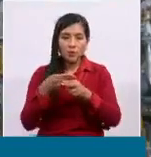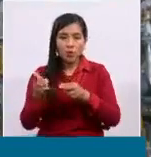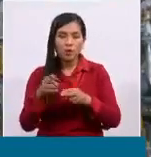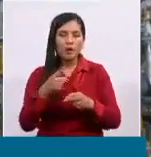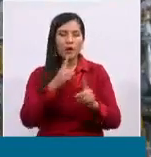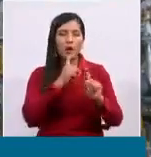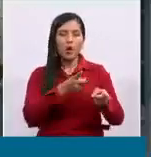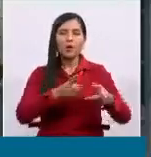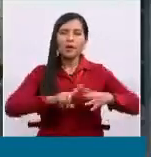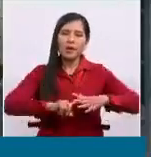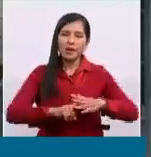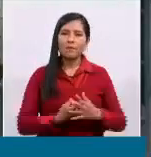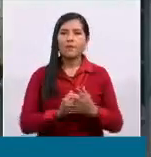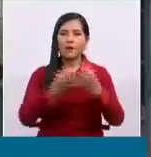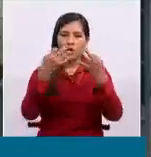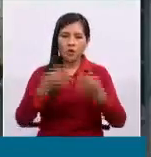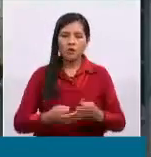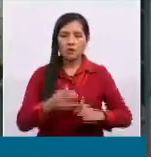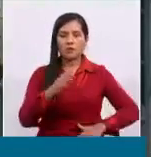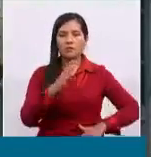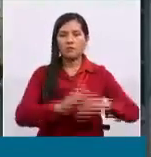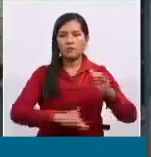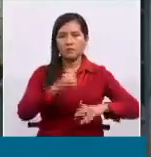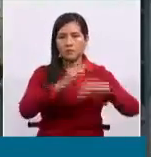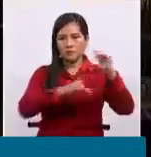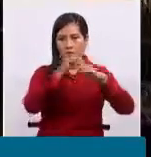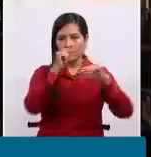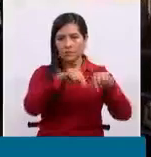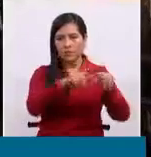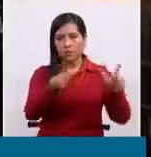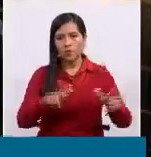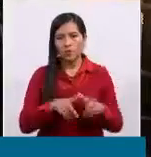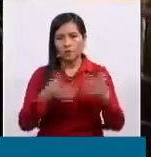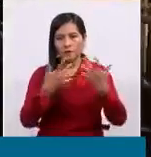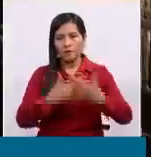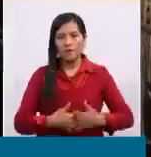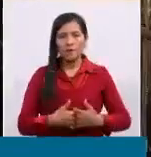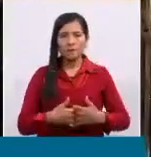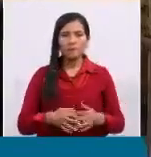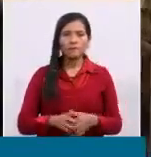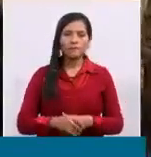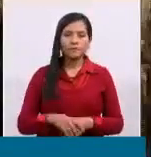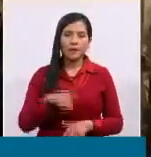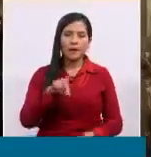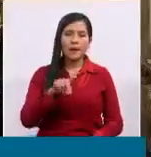Entonces se va a iniciar de manera directa lo que sería la construcción de la planta. Bien,